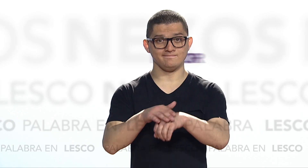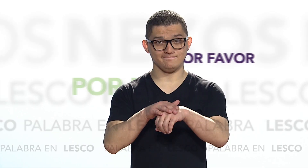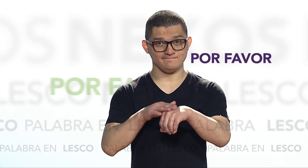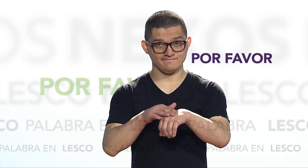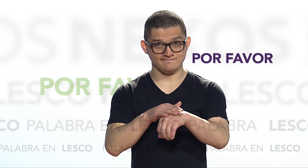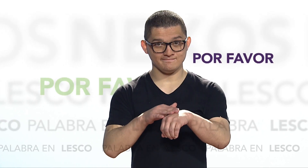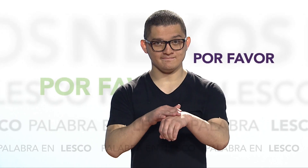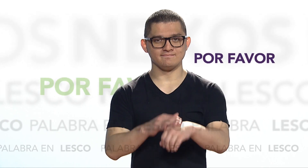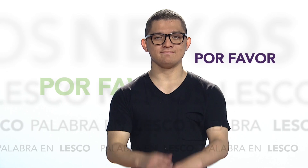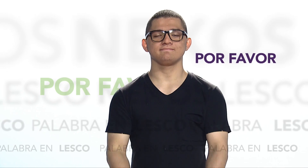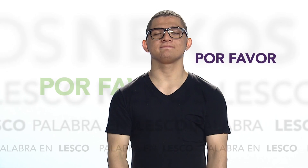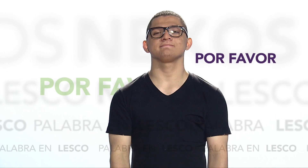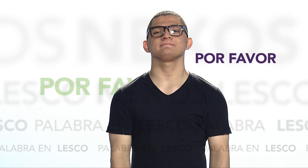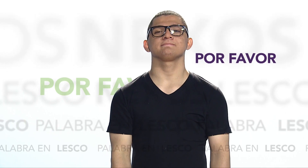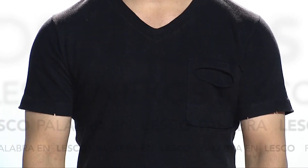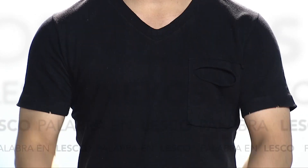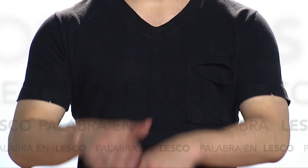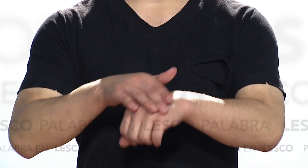Por favor.